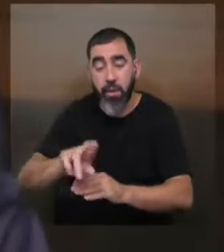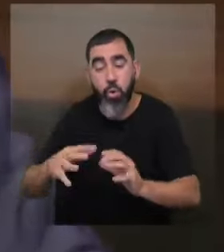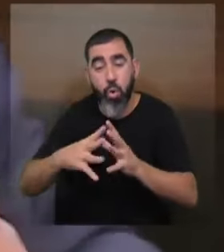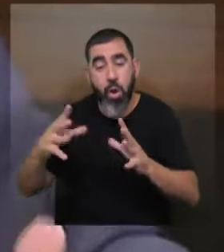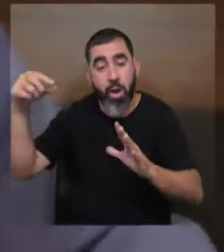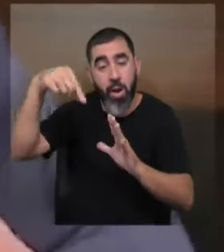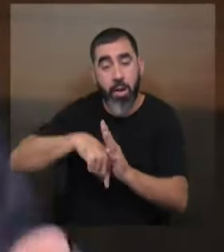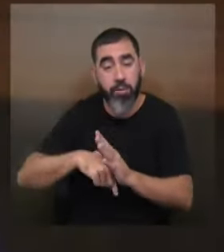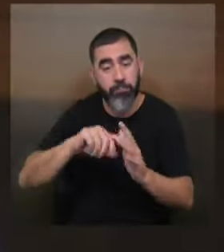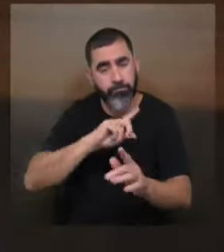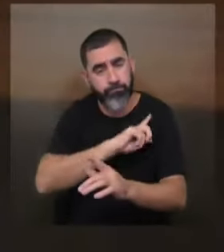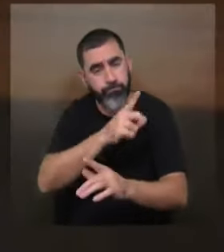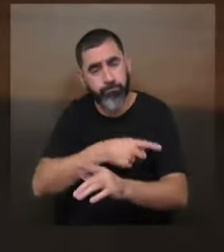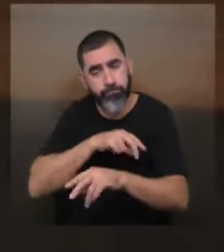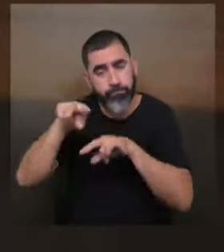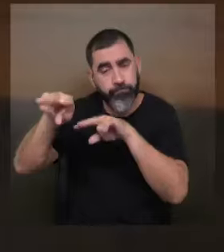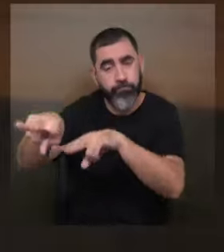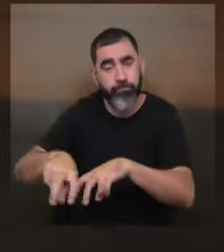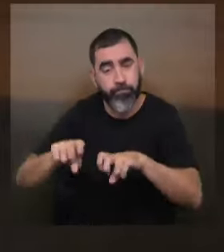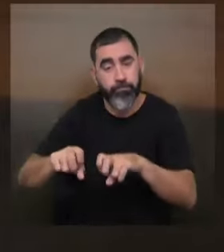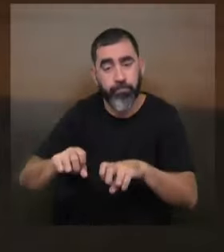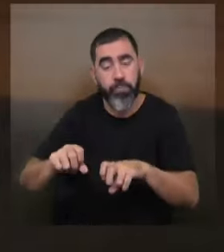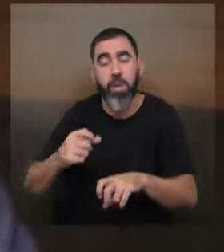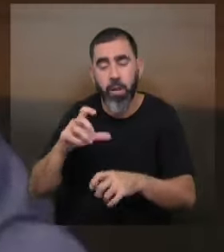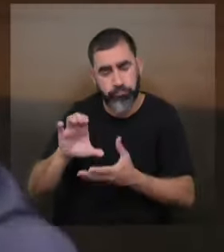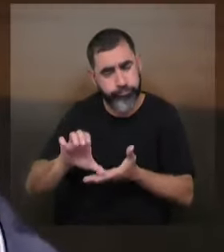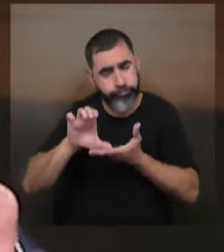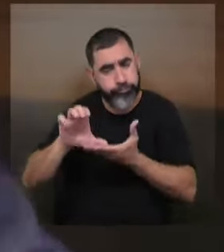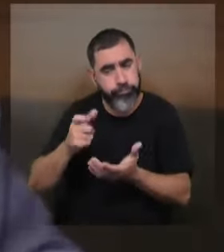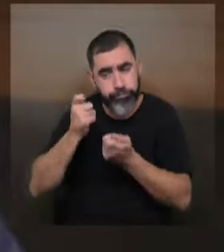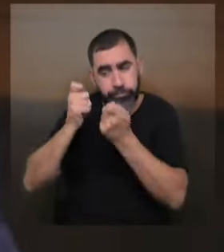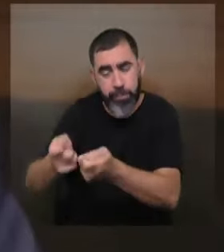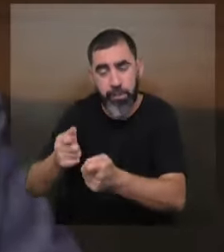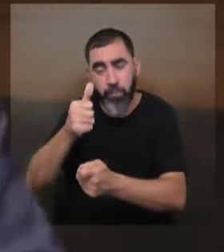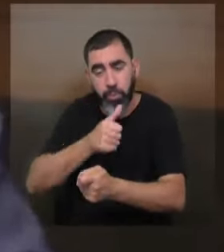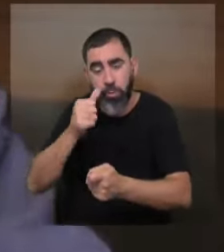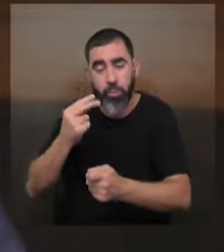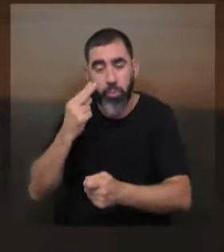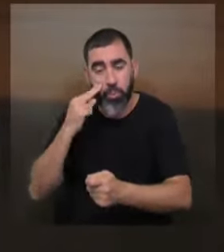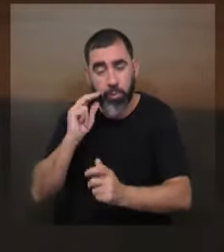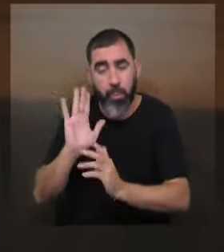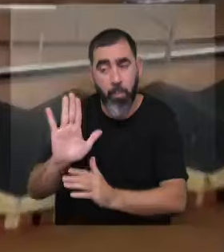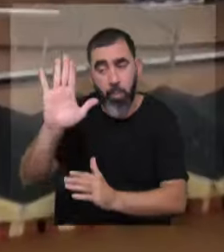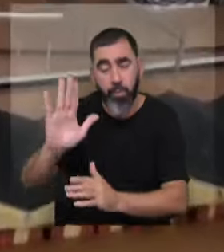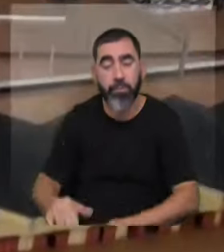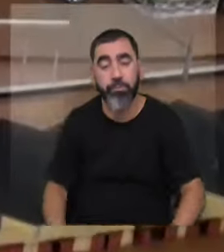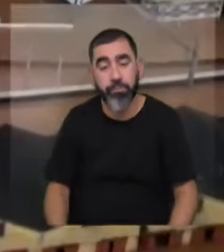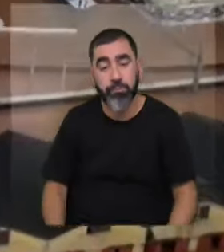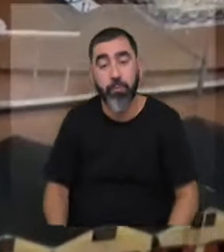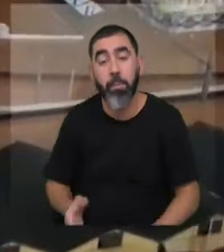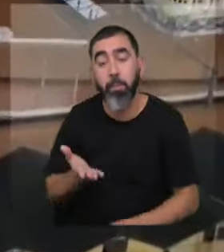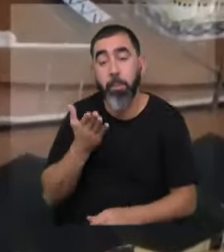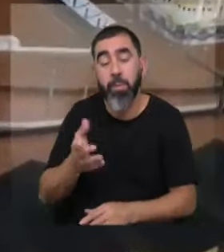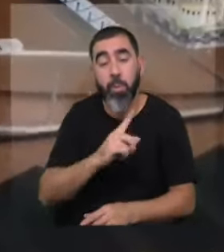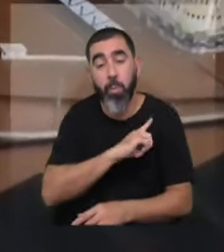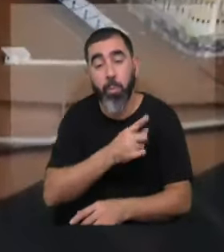región con un potente sector agropecuario, y no faltarán recursos para atender sus necesidades, prometió. Asimismo, pidió que los